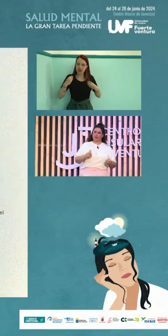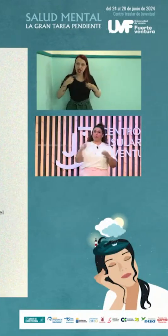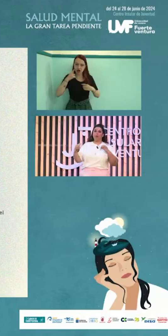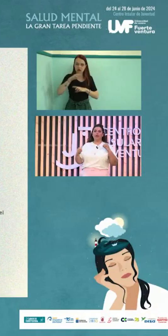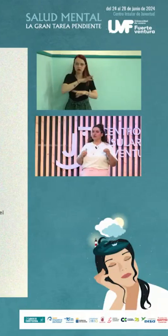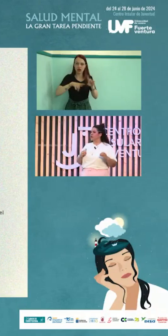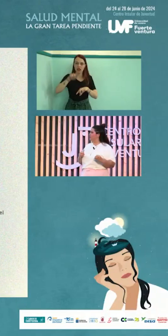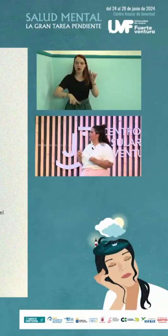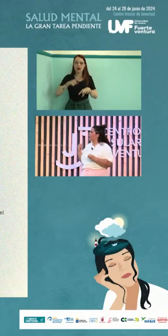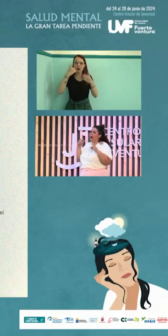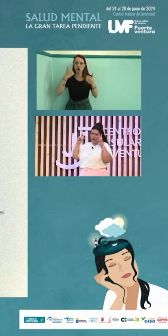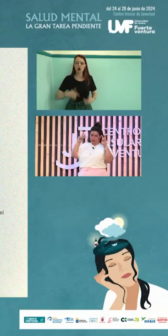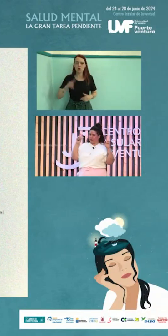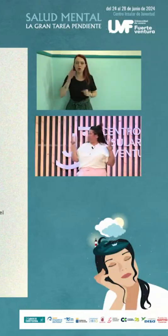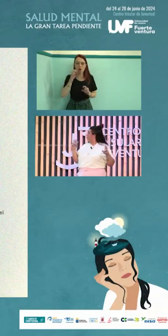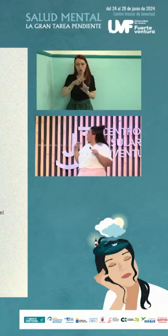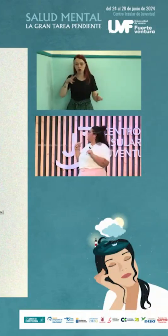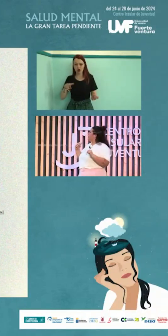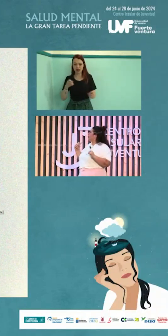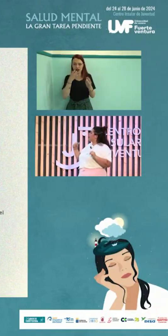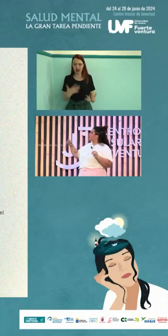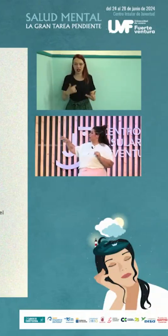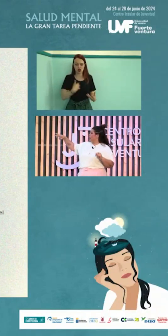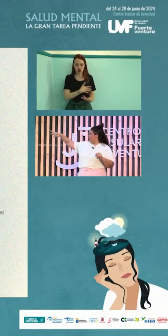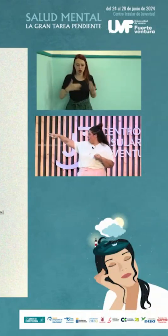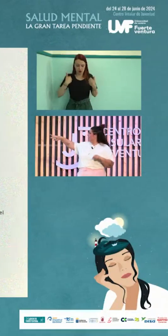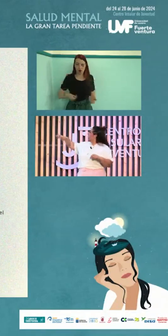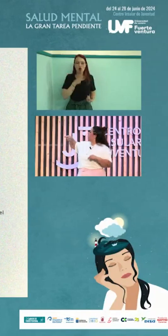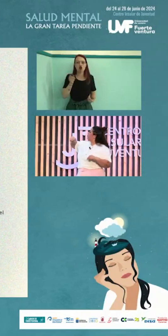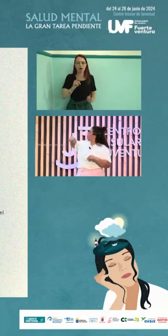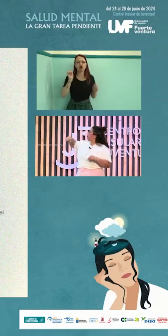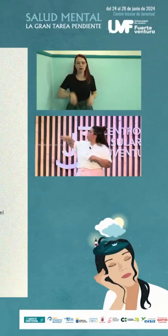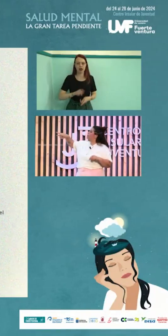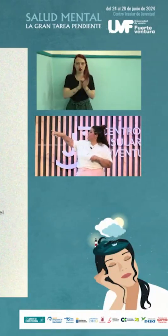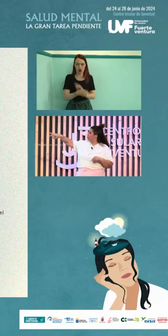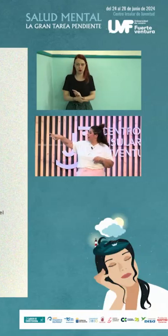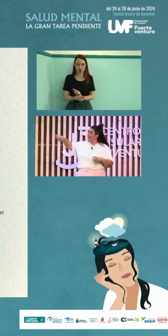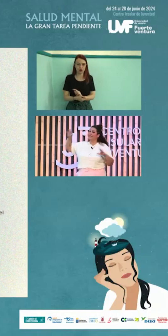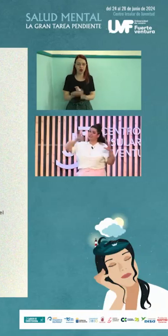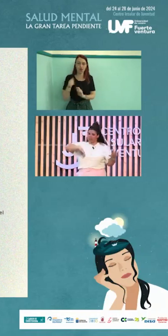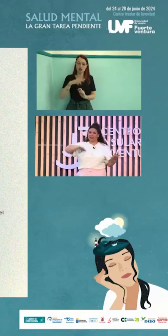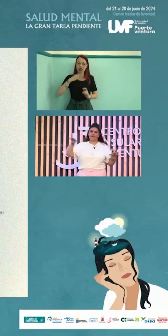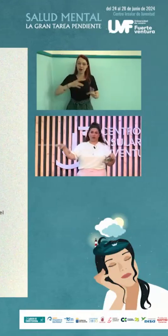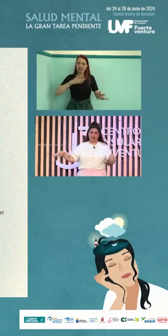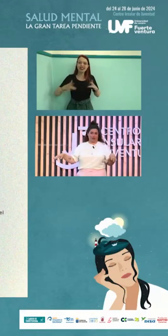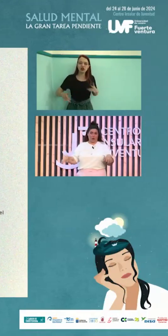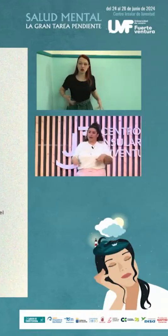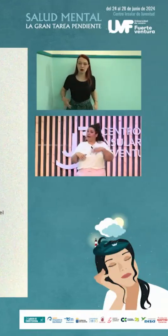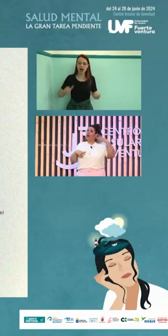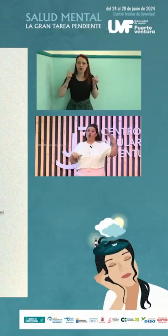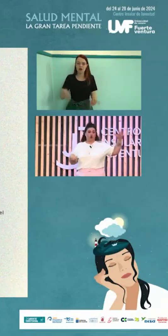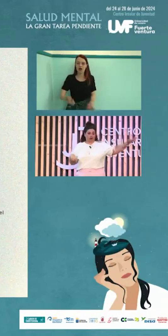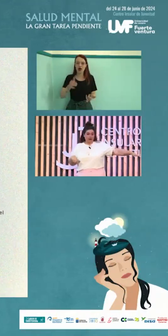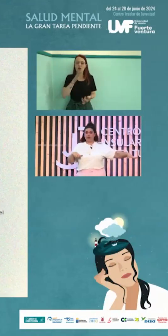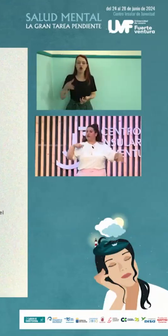nuestro cuerpo y de Cómo podemos modificarlo a nuestro antojo la forma que tiene nuestra mente de gestionar una emoción y es un síntoma que se expresa a través de la comida al igual